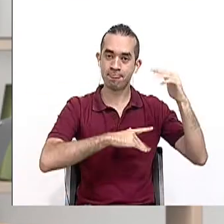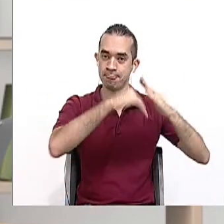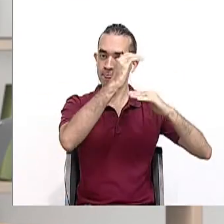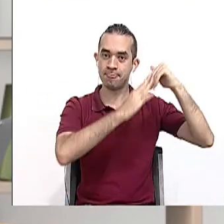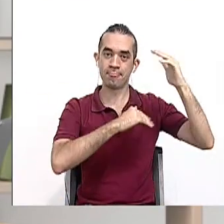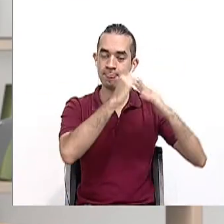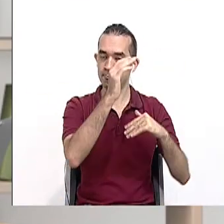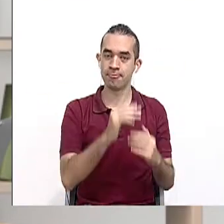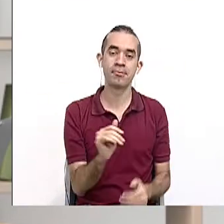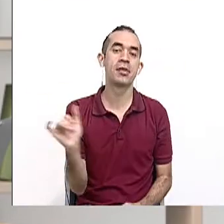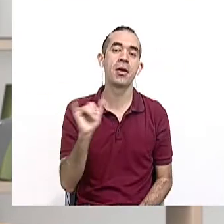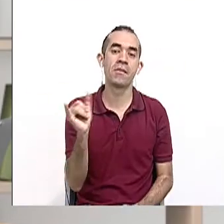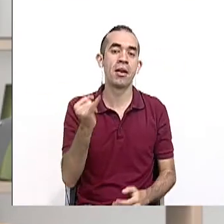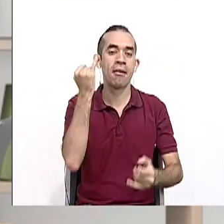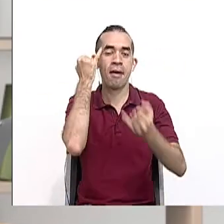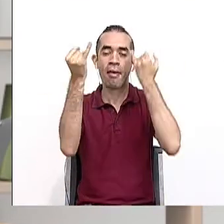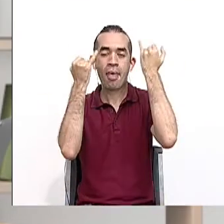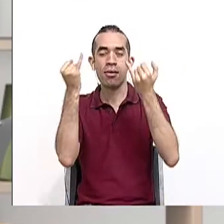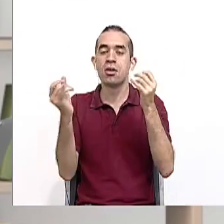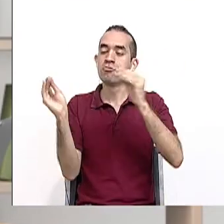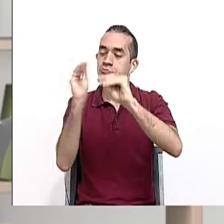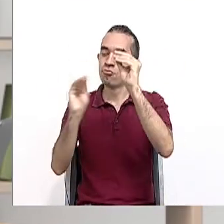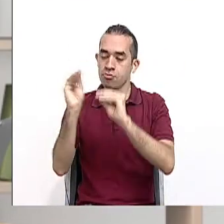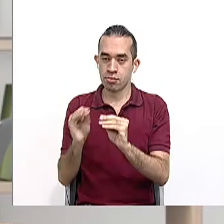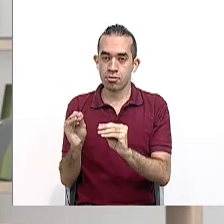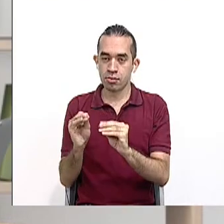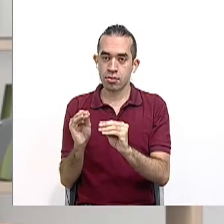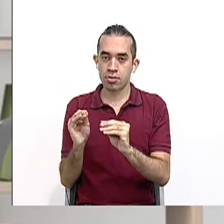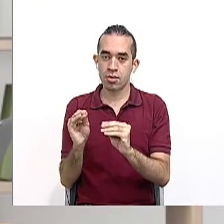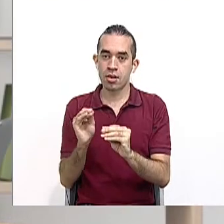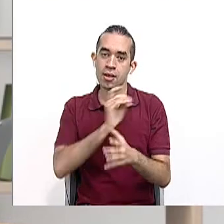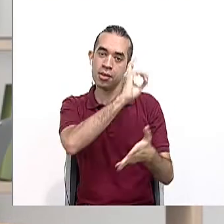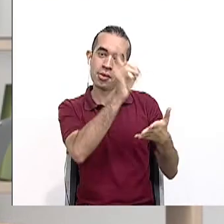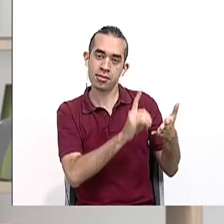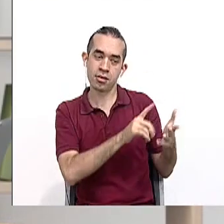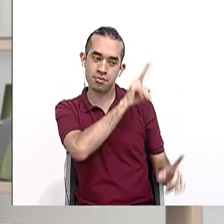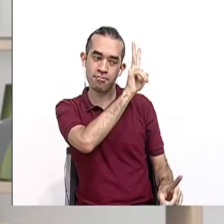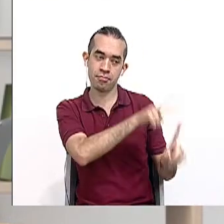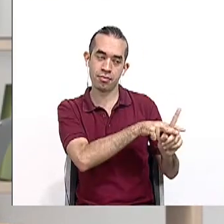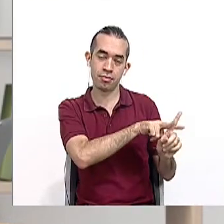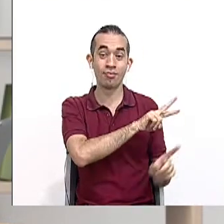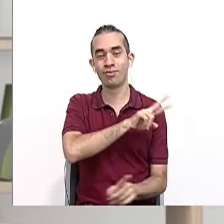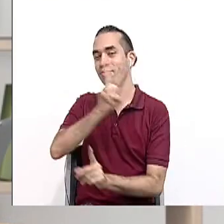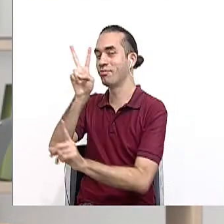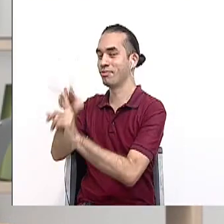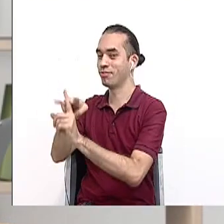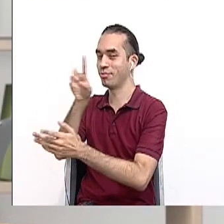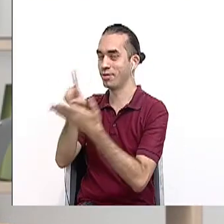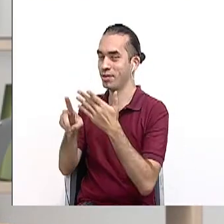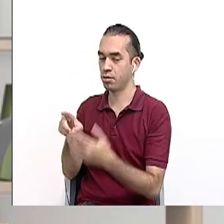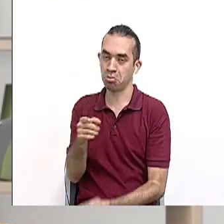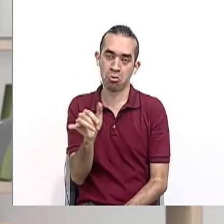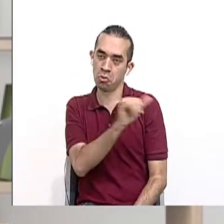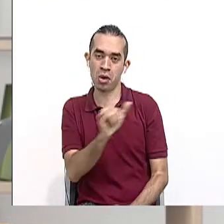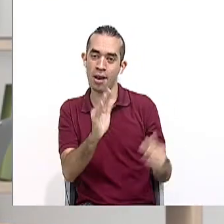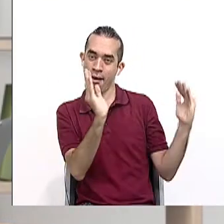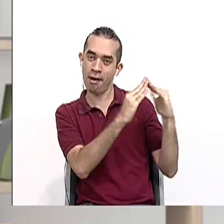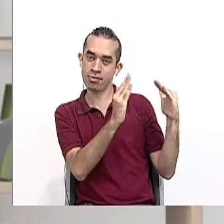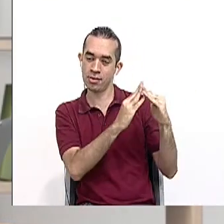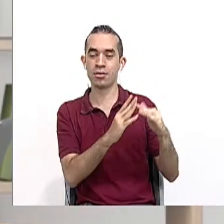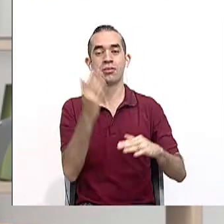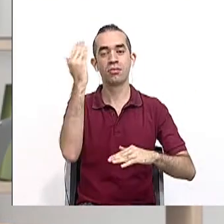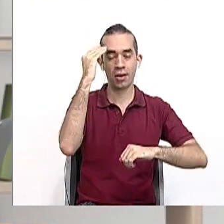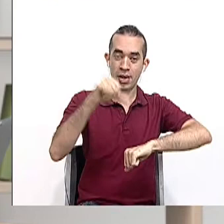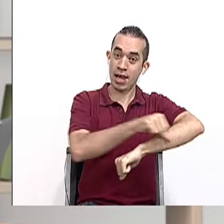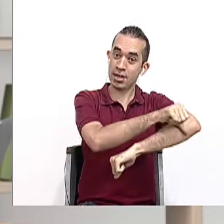Vamos a construir nuestras ideas y vamos a emplear un diseño en particular, como cuando se elabora una casa. El arquitecto